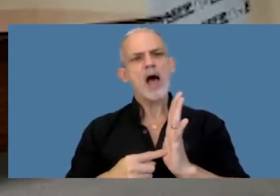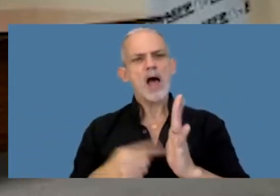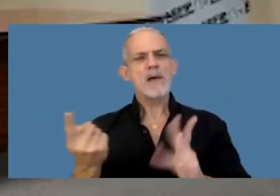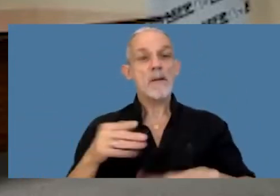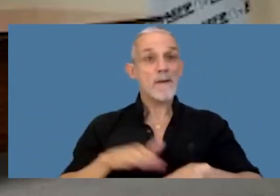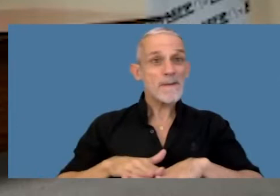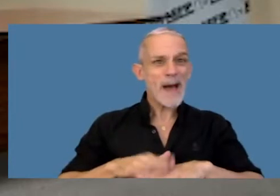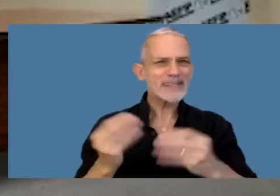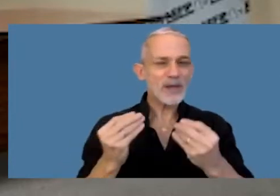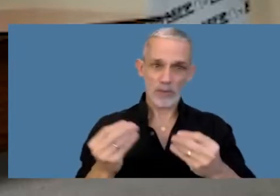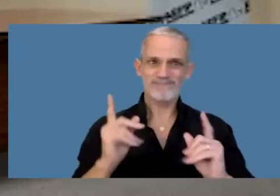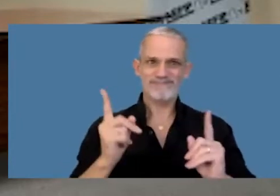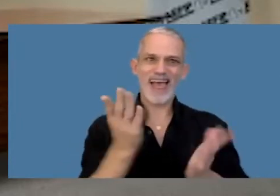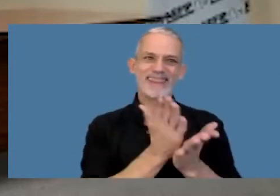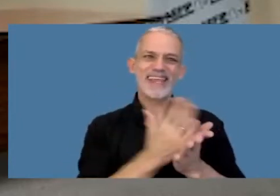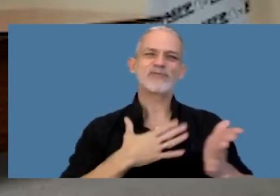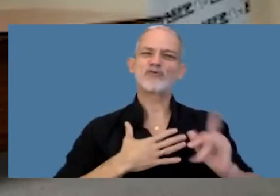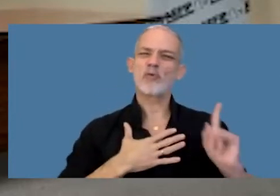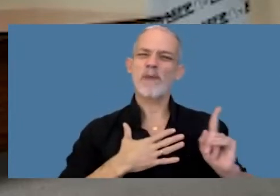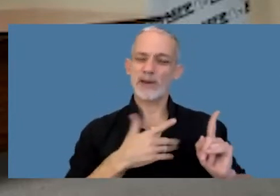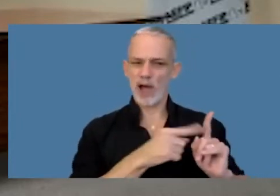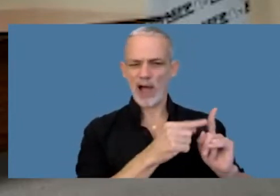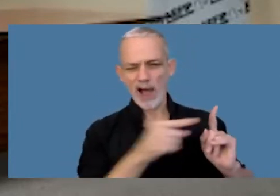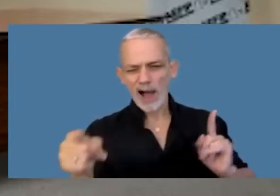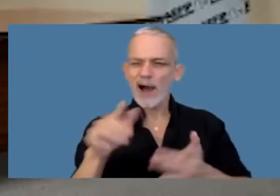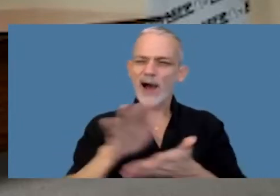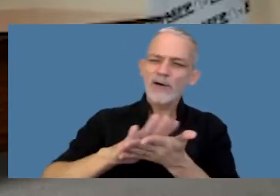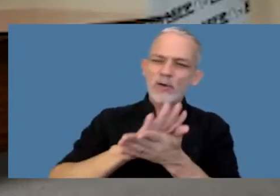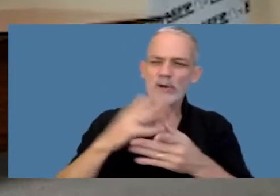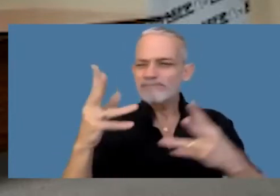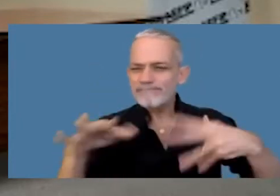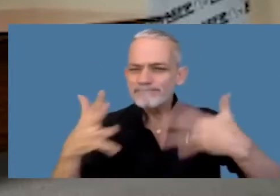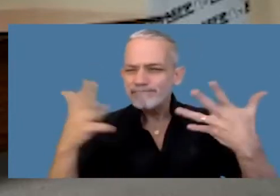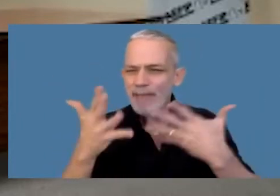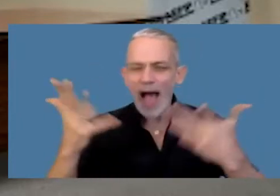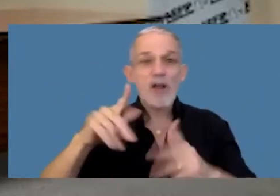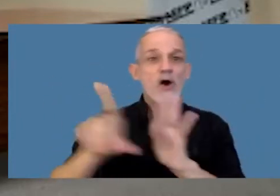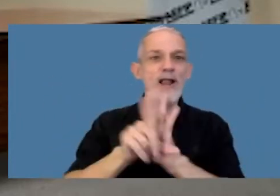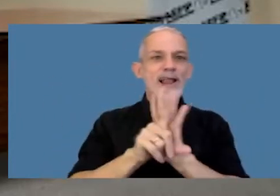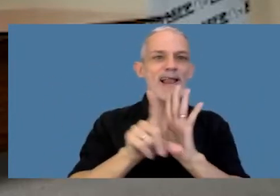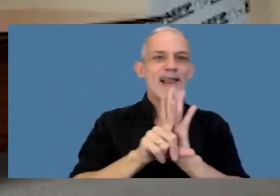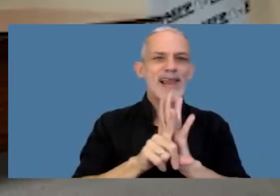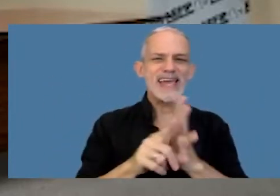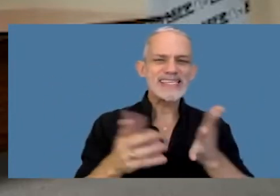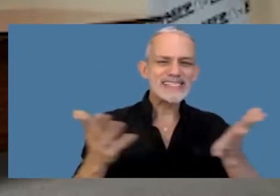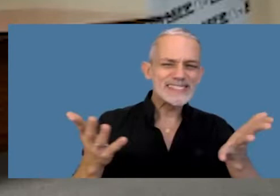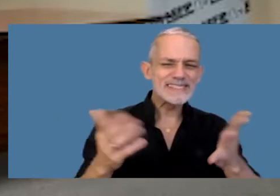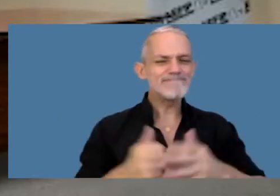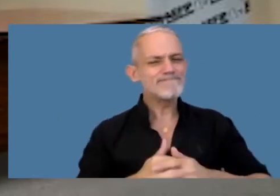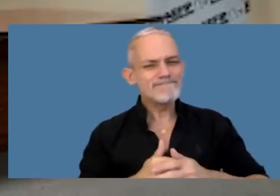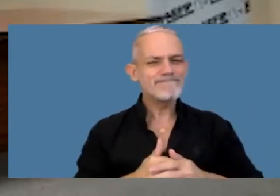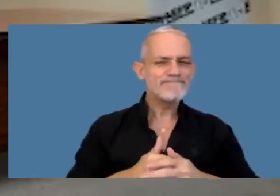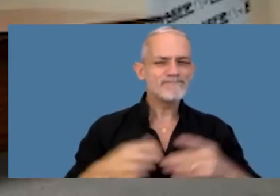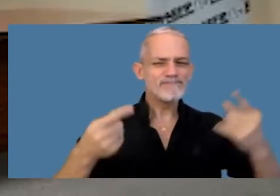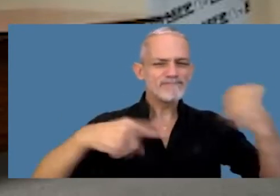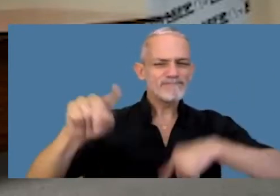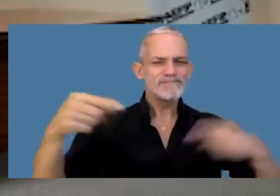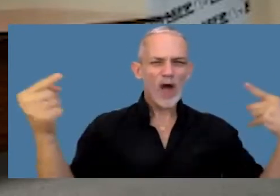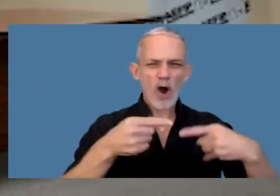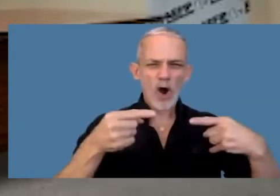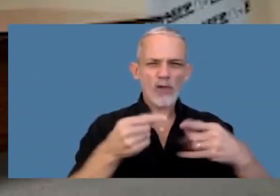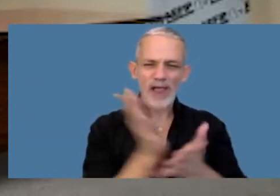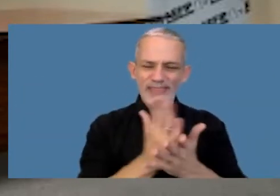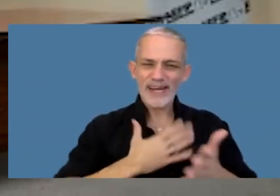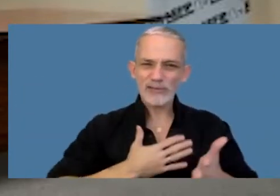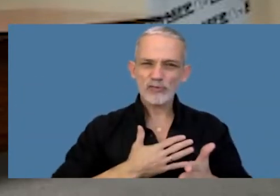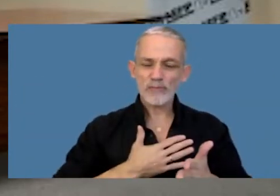base esos derechos humanos para resolver casos donde una ley era totalmente contraria a esos derechos de